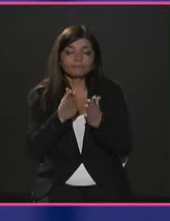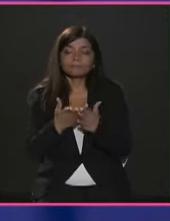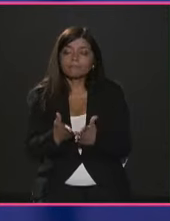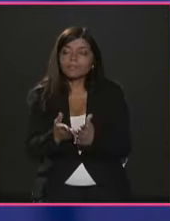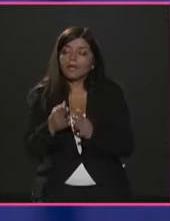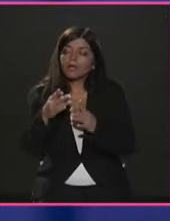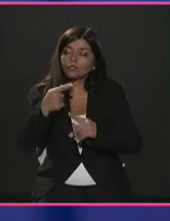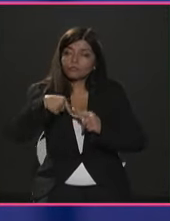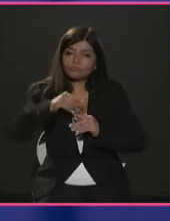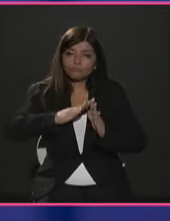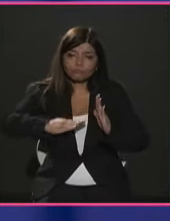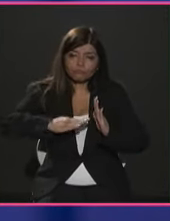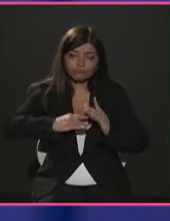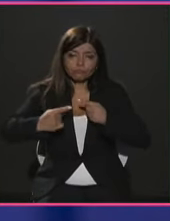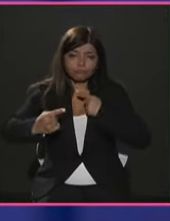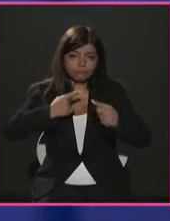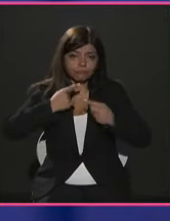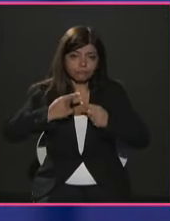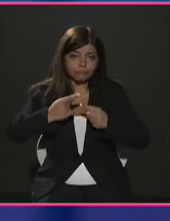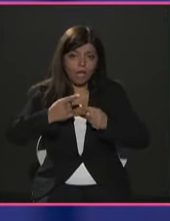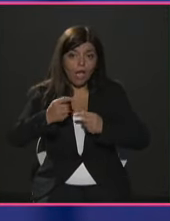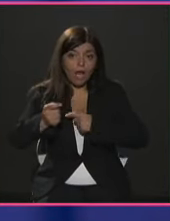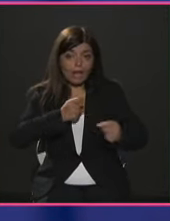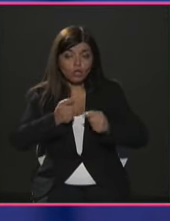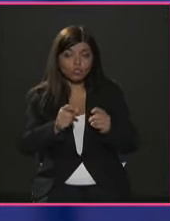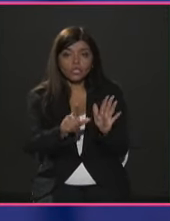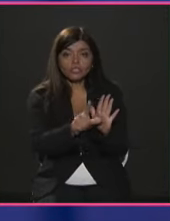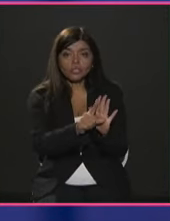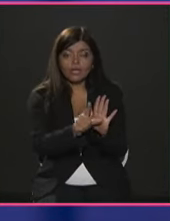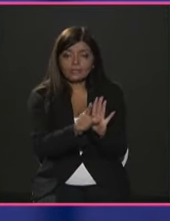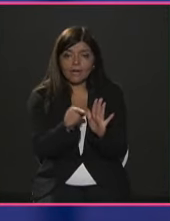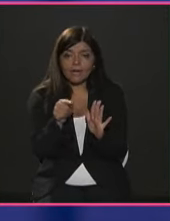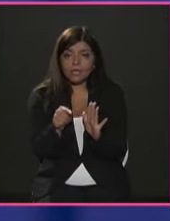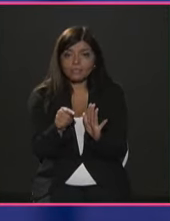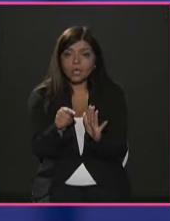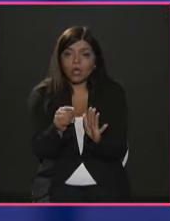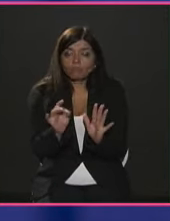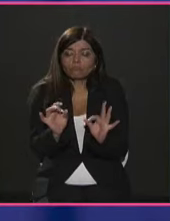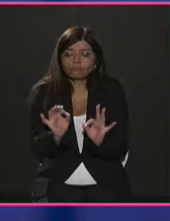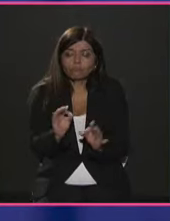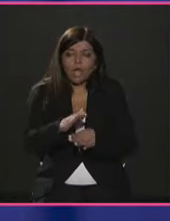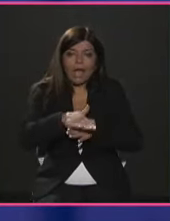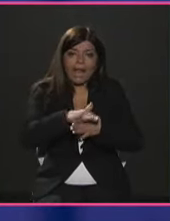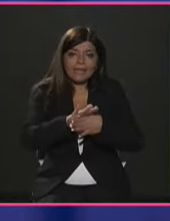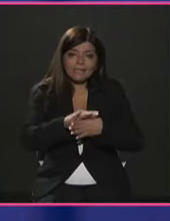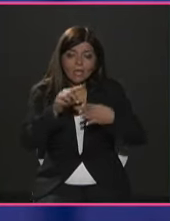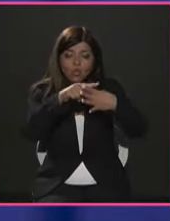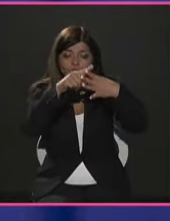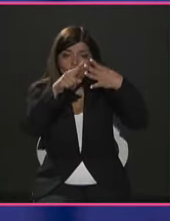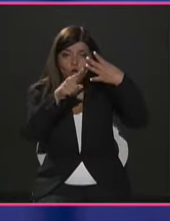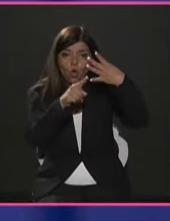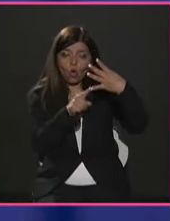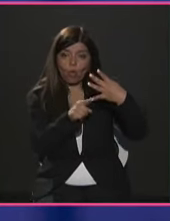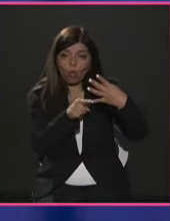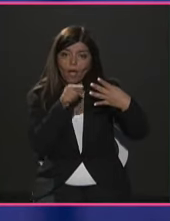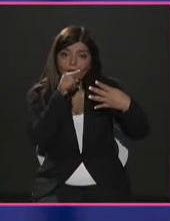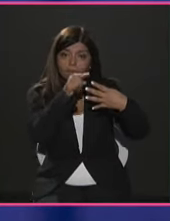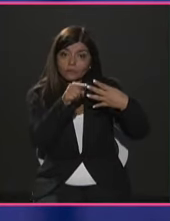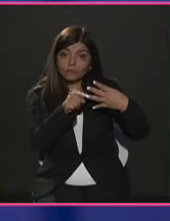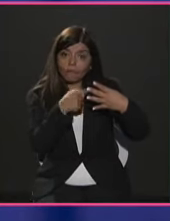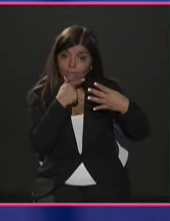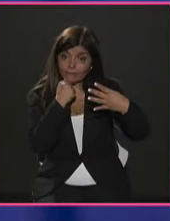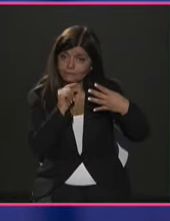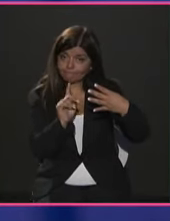en la base de la discusión y negociación de esta ley y conseguir un punto de equilib I entre estas cuatro condiciones créanme no ha sido nada